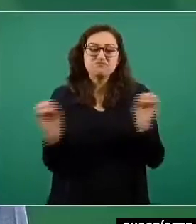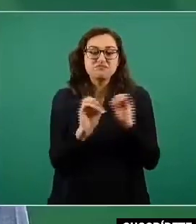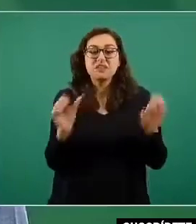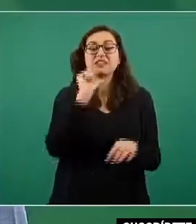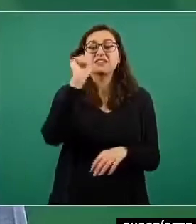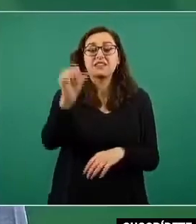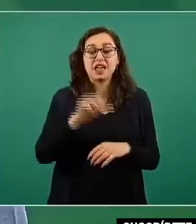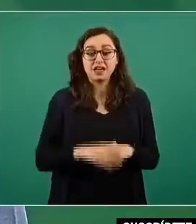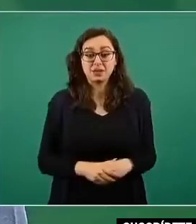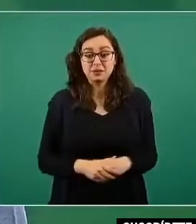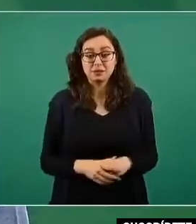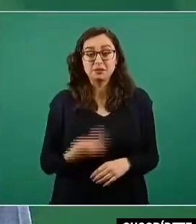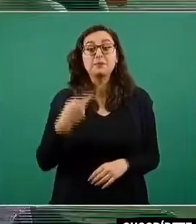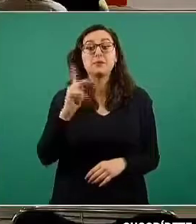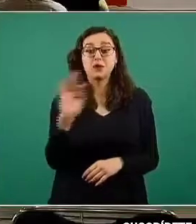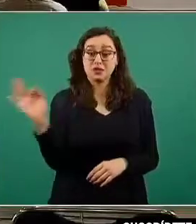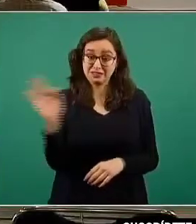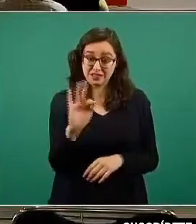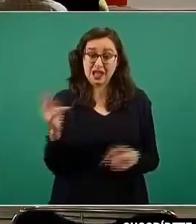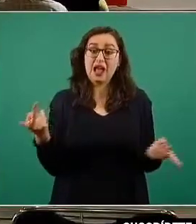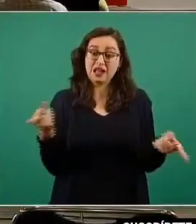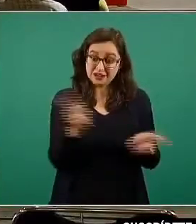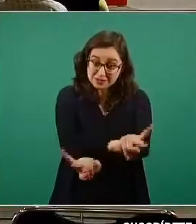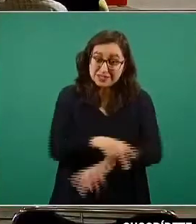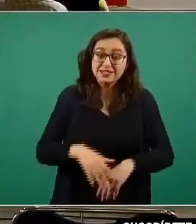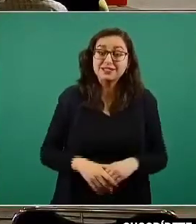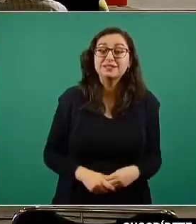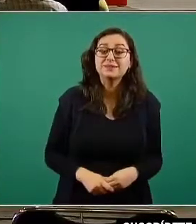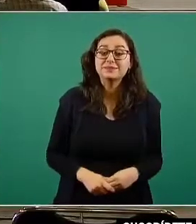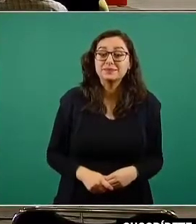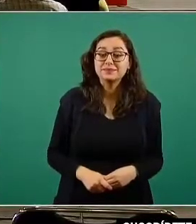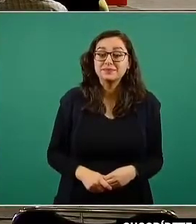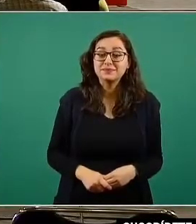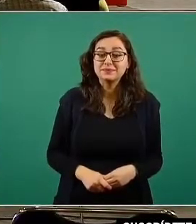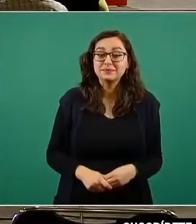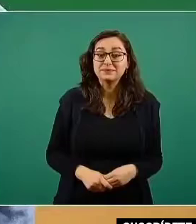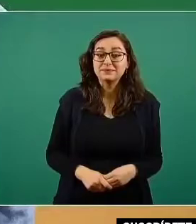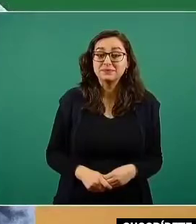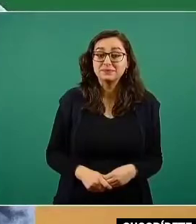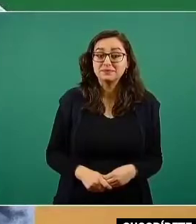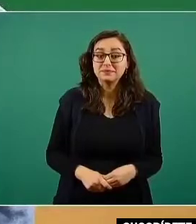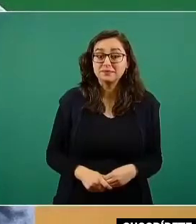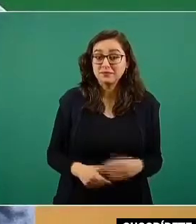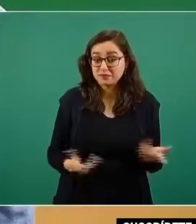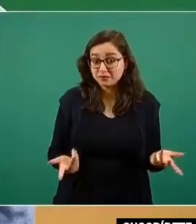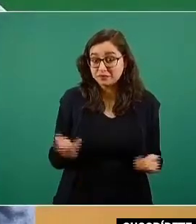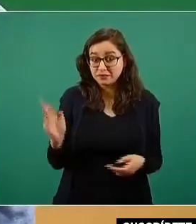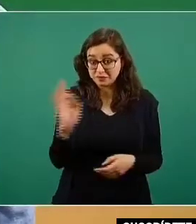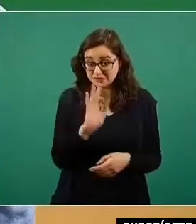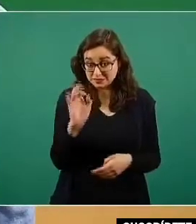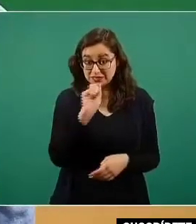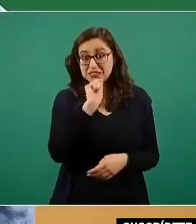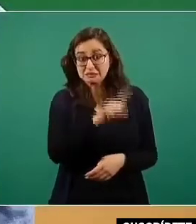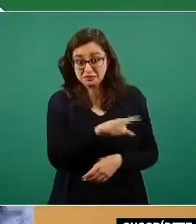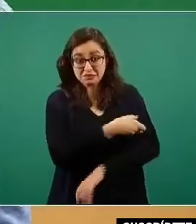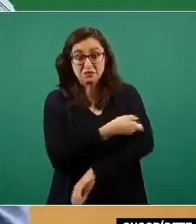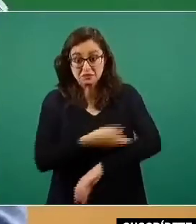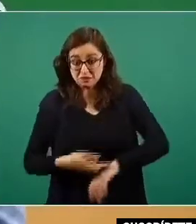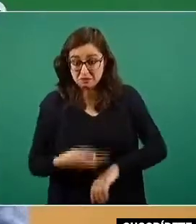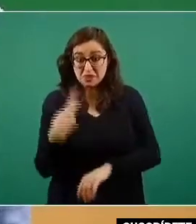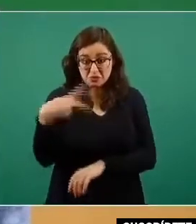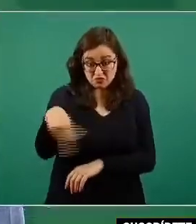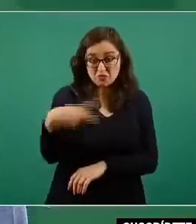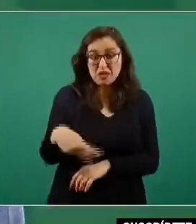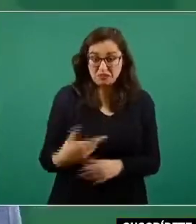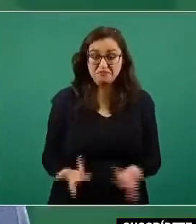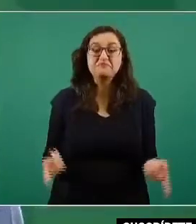esa otra familia es un familiar que no conoce o con el que no habla en cierto tiempo y después se